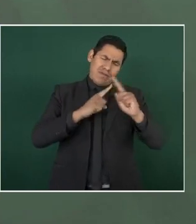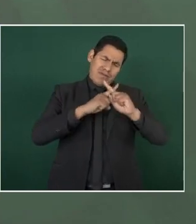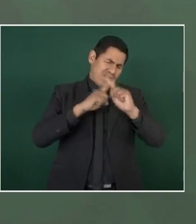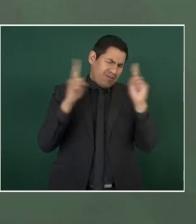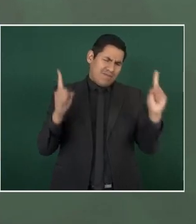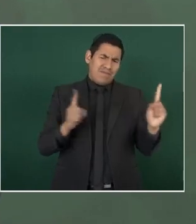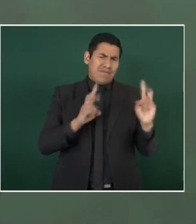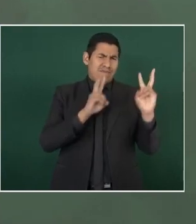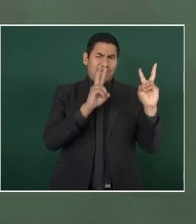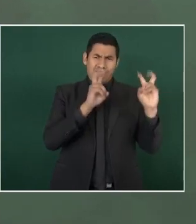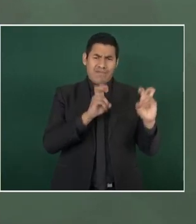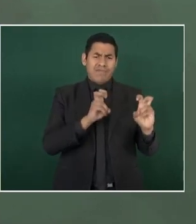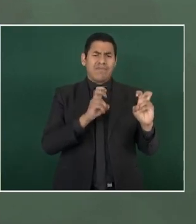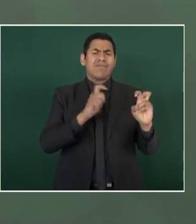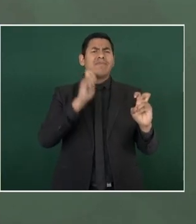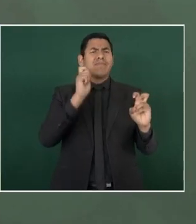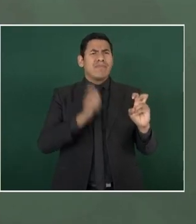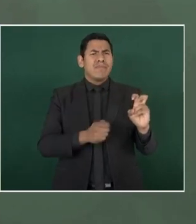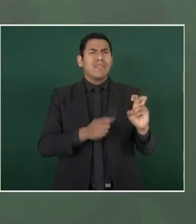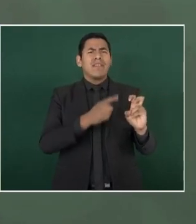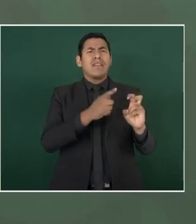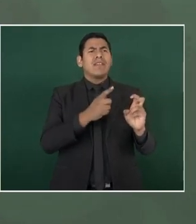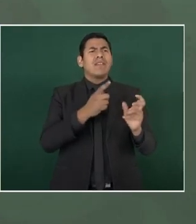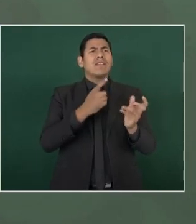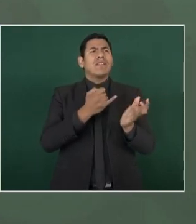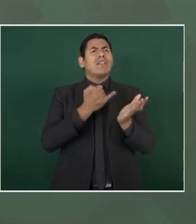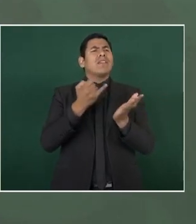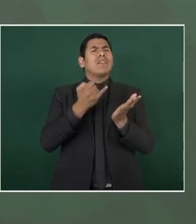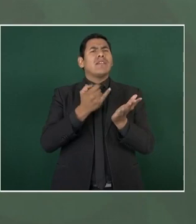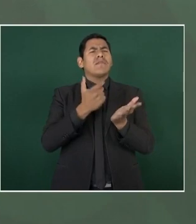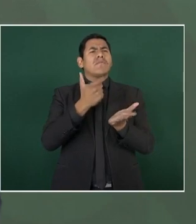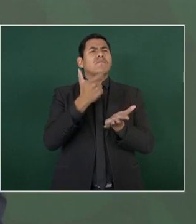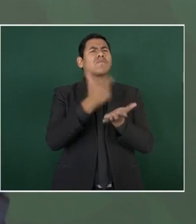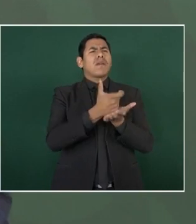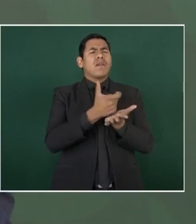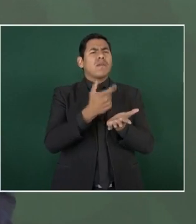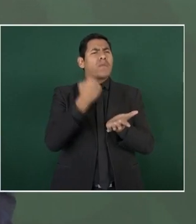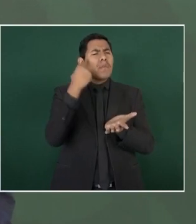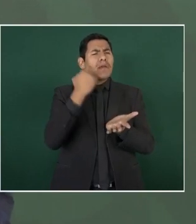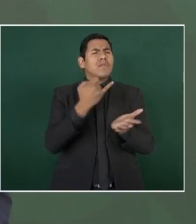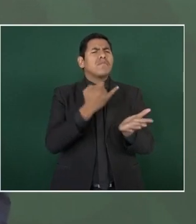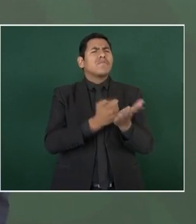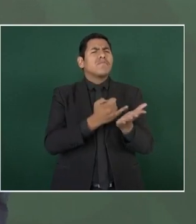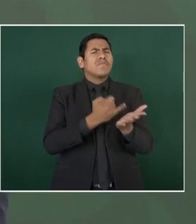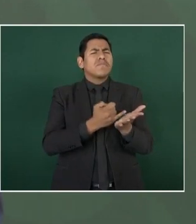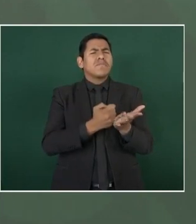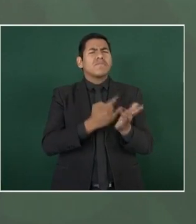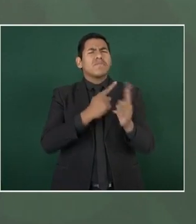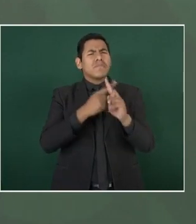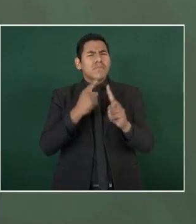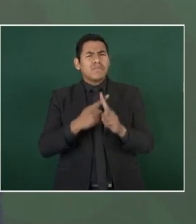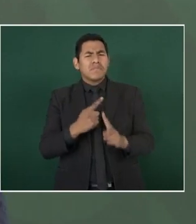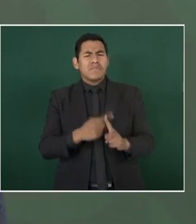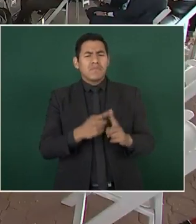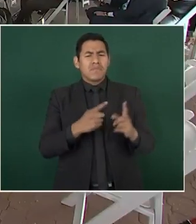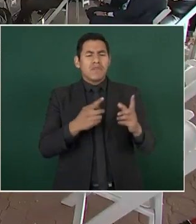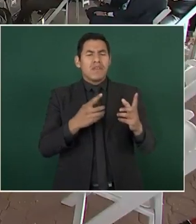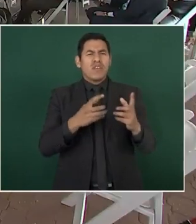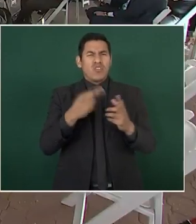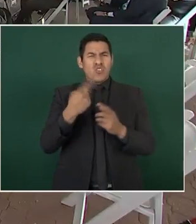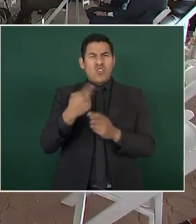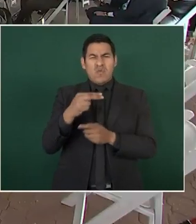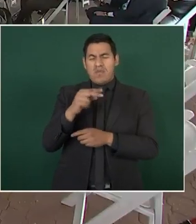de el pago de impuestos en total, el Total Play,